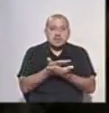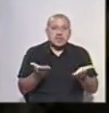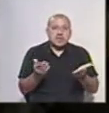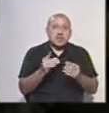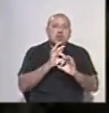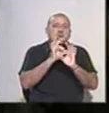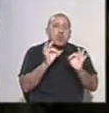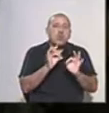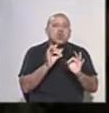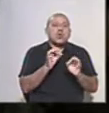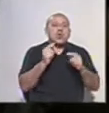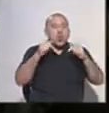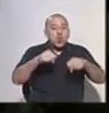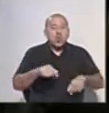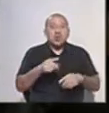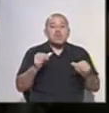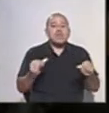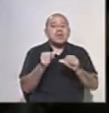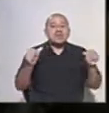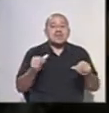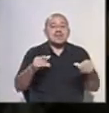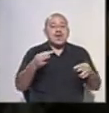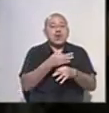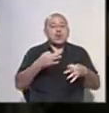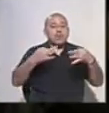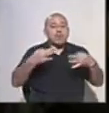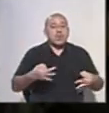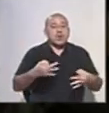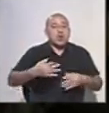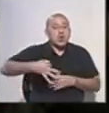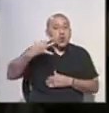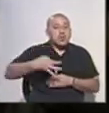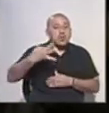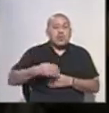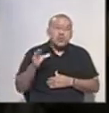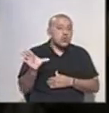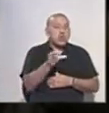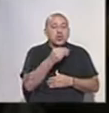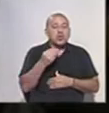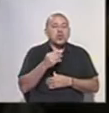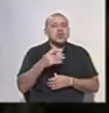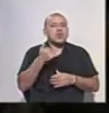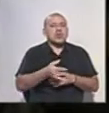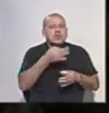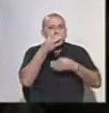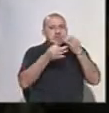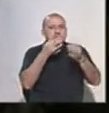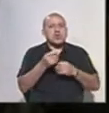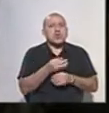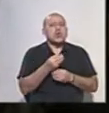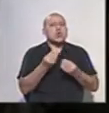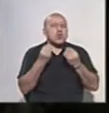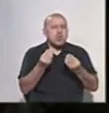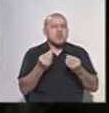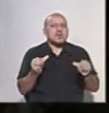bajada, en fin. La cuestión es que hoy Saltimbanquis aquí lo que va a hacer es la actuación completa. Y eso tiene una explicación, pero está bueno saber cómo los conjuntos se